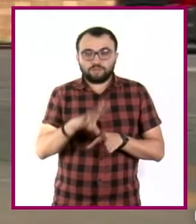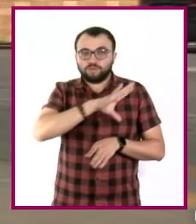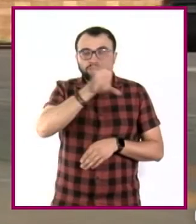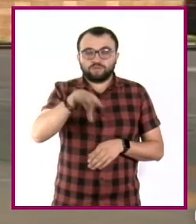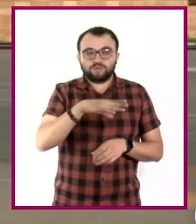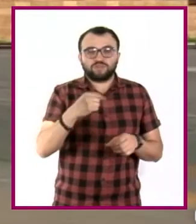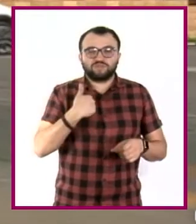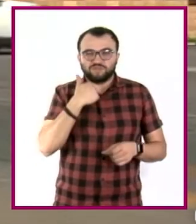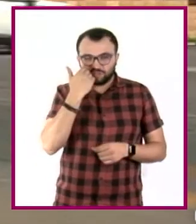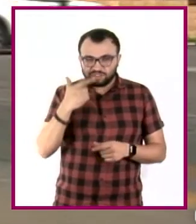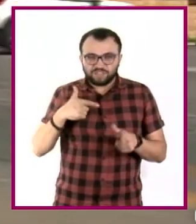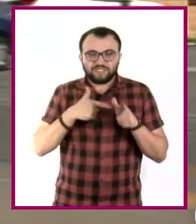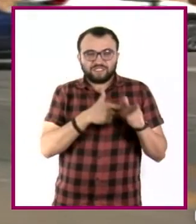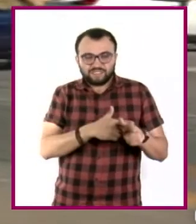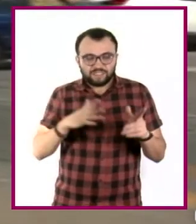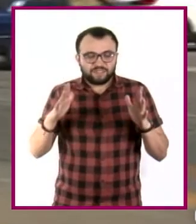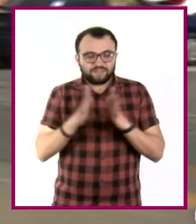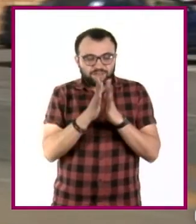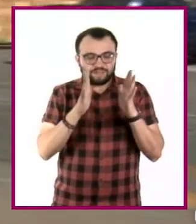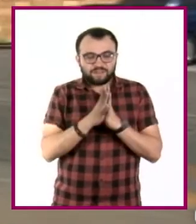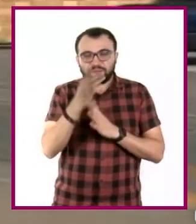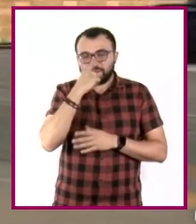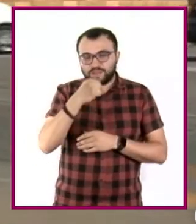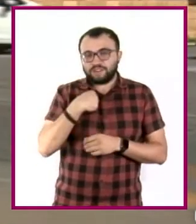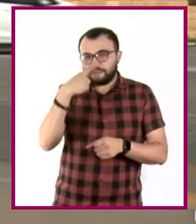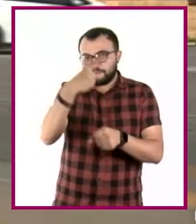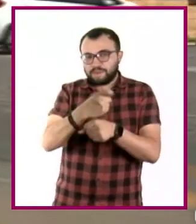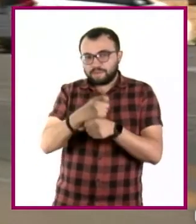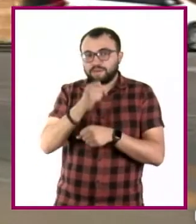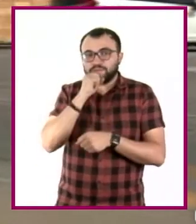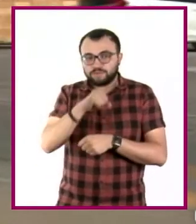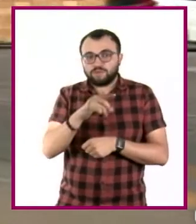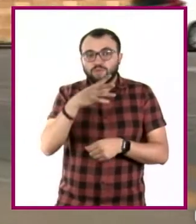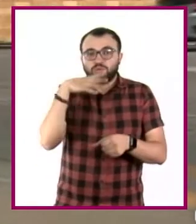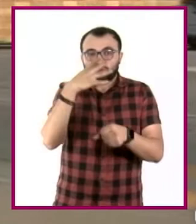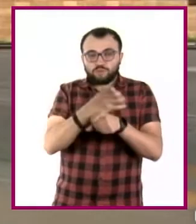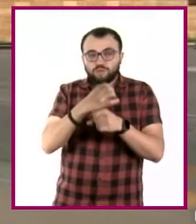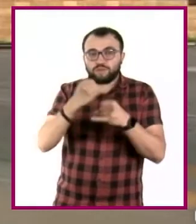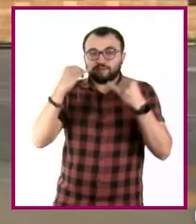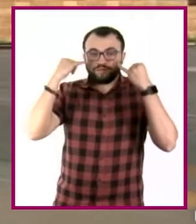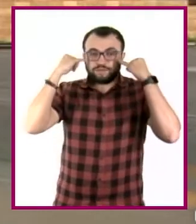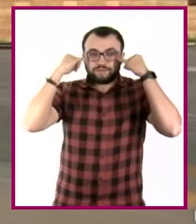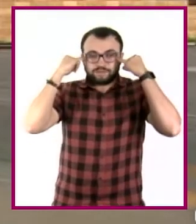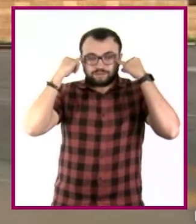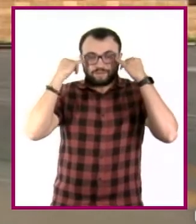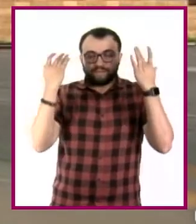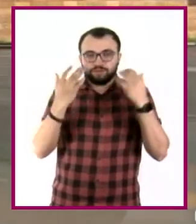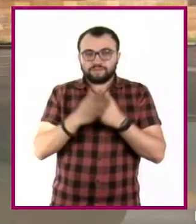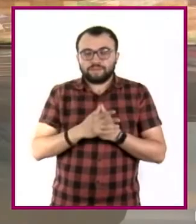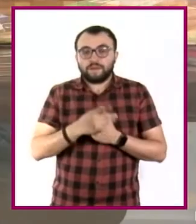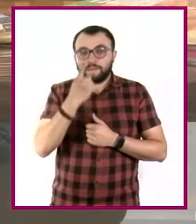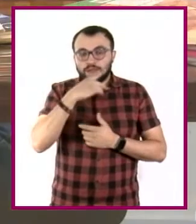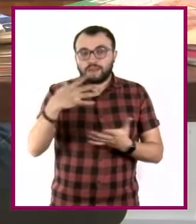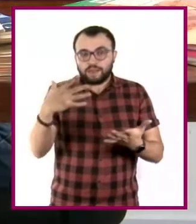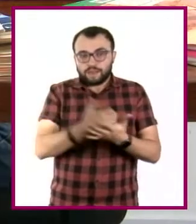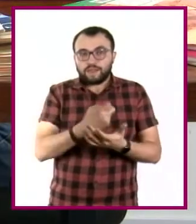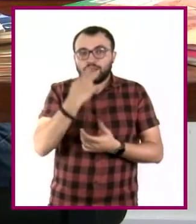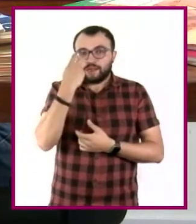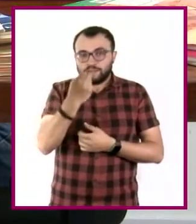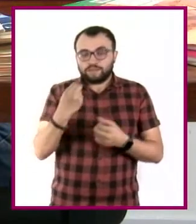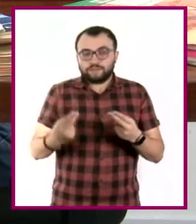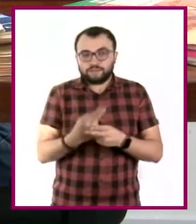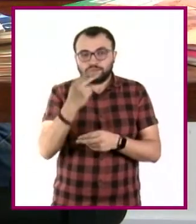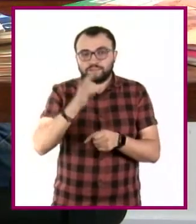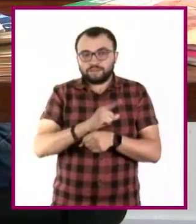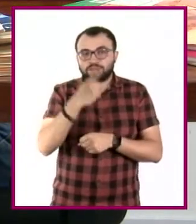el primer lugar a nivel mundial en el 14º concurso internacional Puente Chino. Para ganar la etapa nacional de este concurso, en